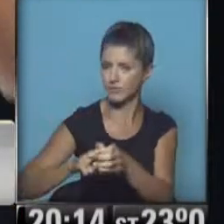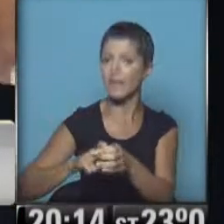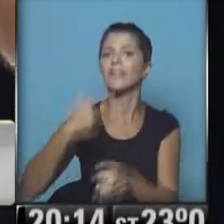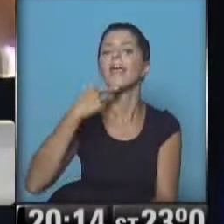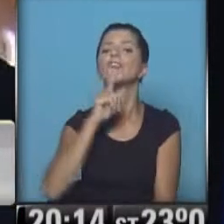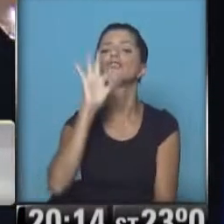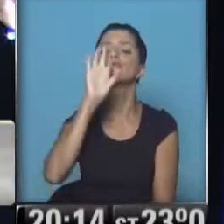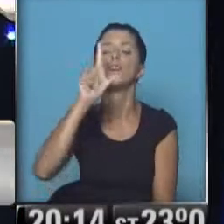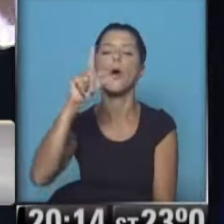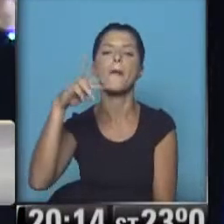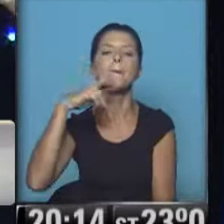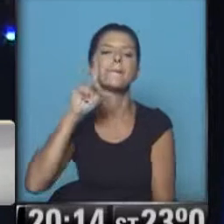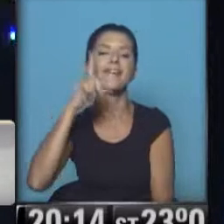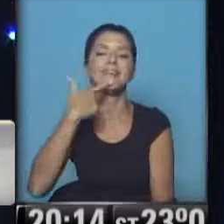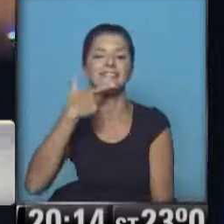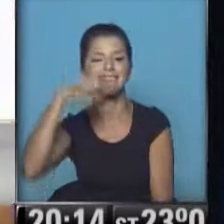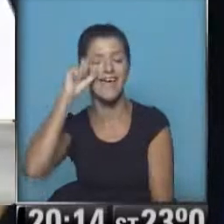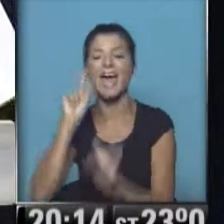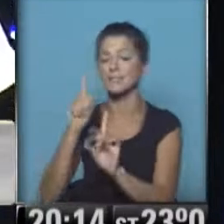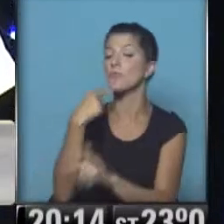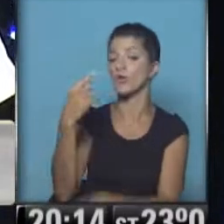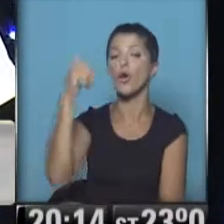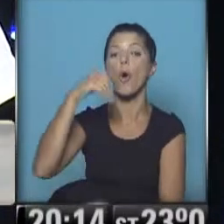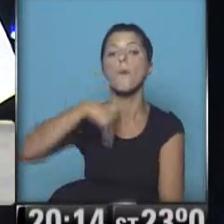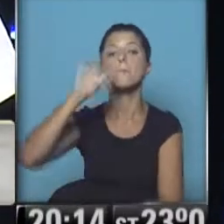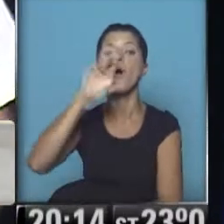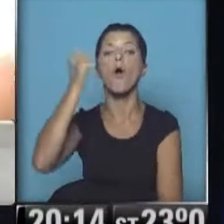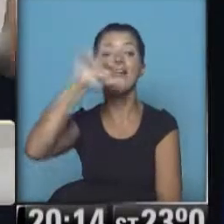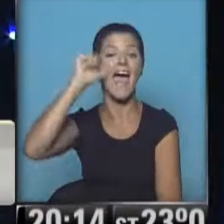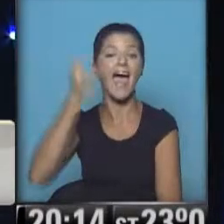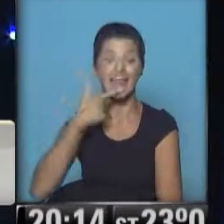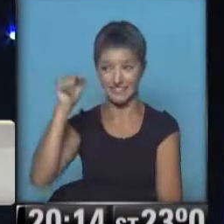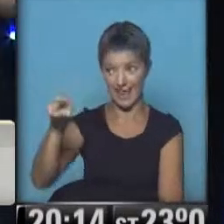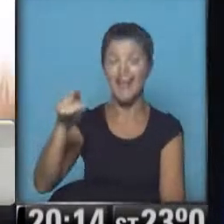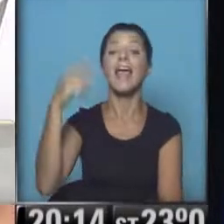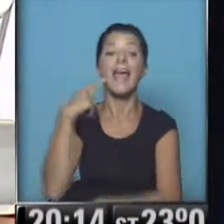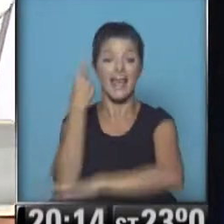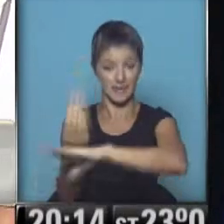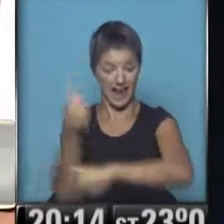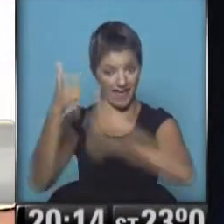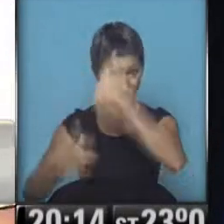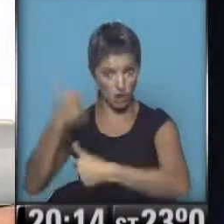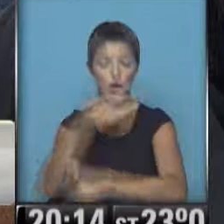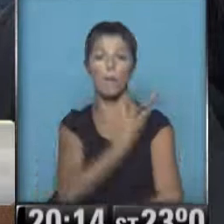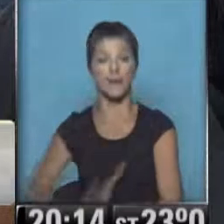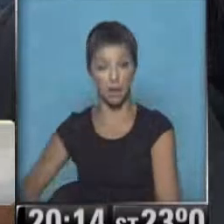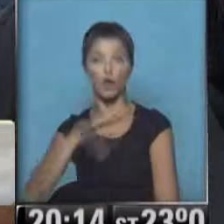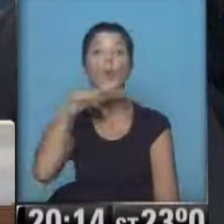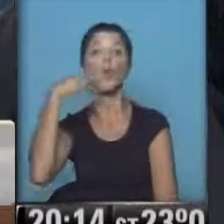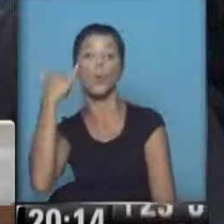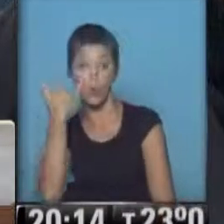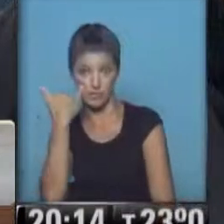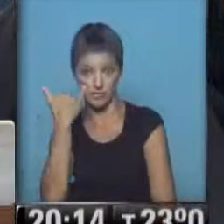Stolbizer. Así lo manifestó Gerardo Morales, candidato a gobernador de Jujuy por la UCR. Volvió a reclamar que